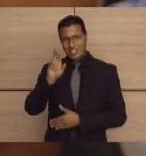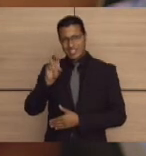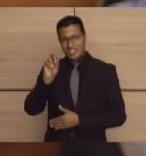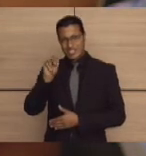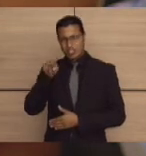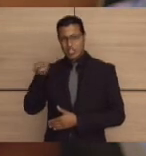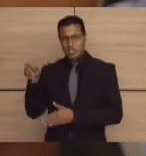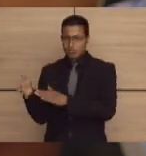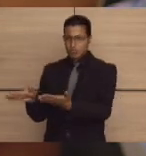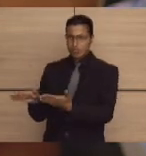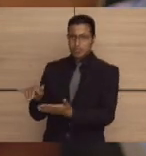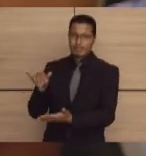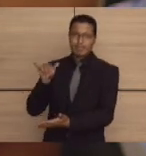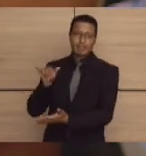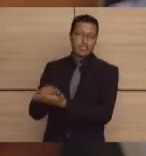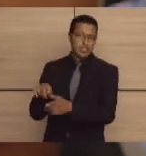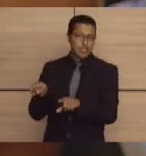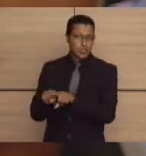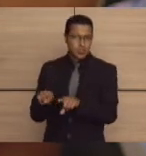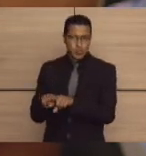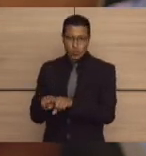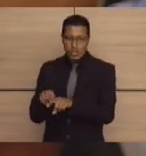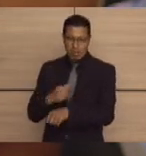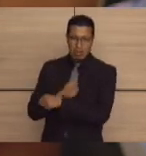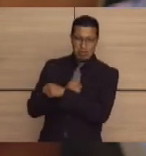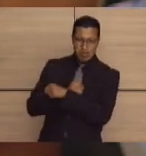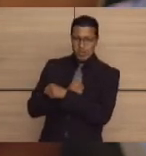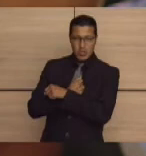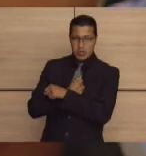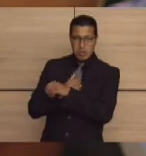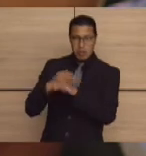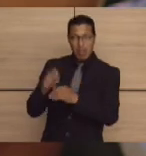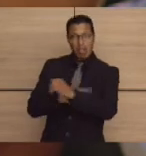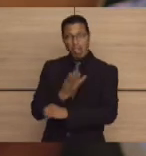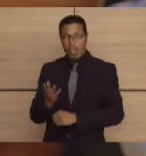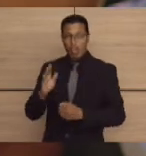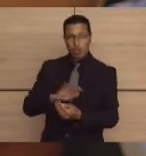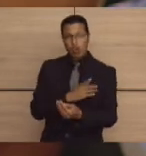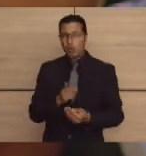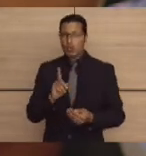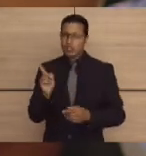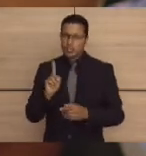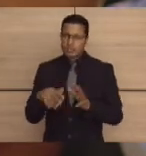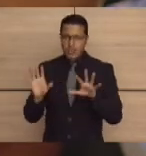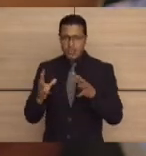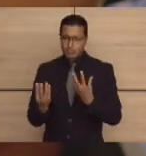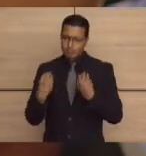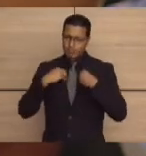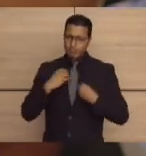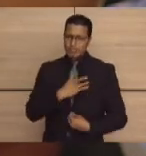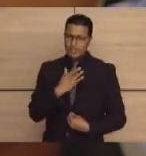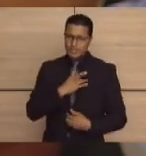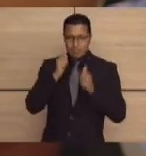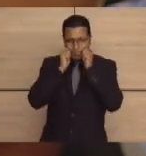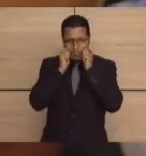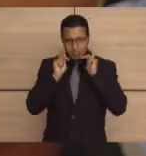Russell representa eso, el romanticismo como una actitud vital, pasional, humana. Y resulta que Byron murió